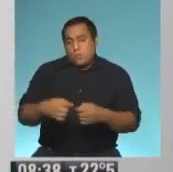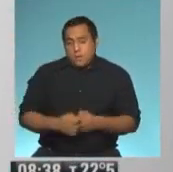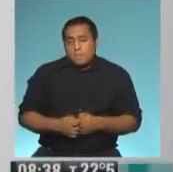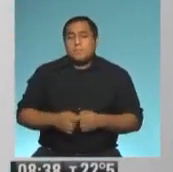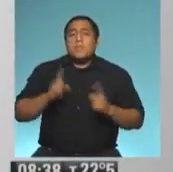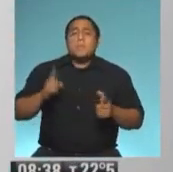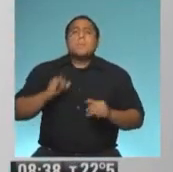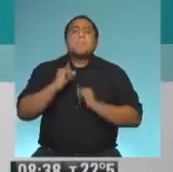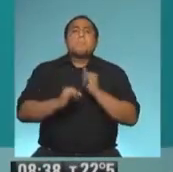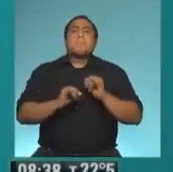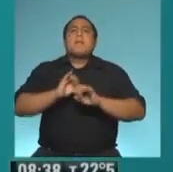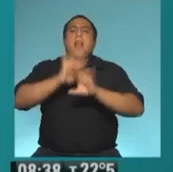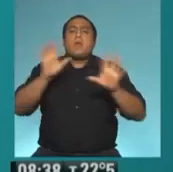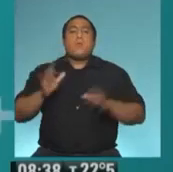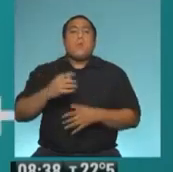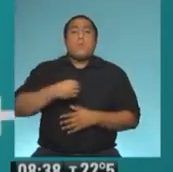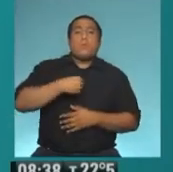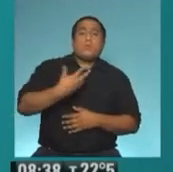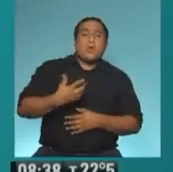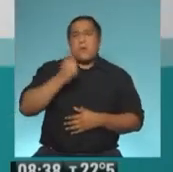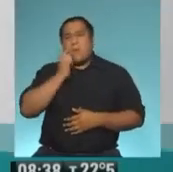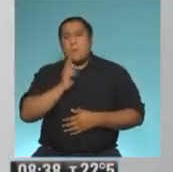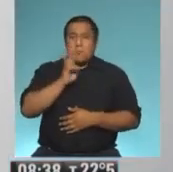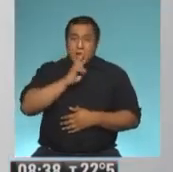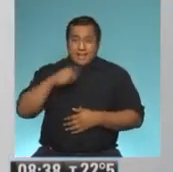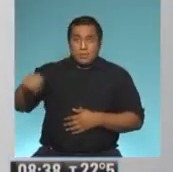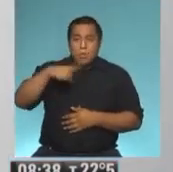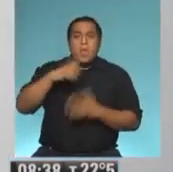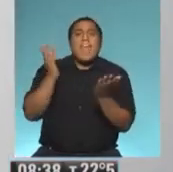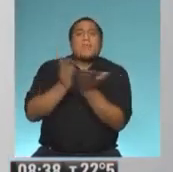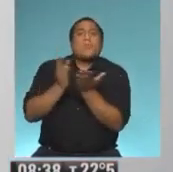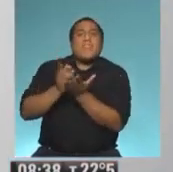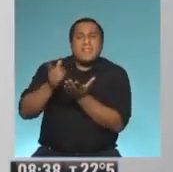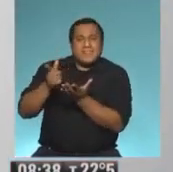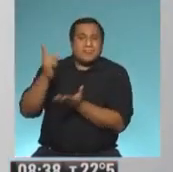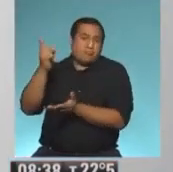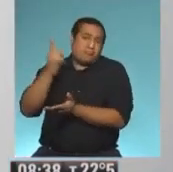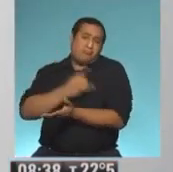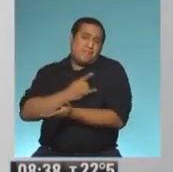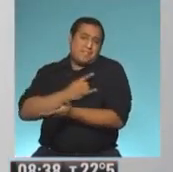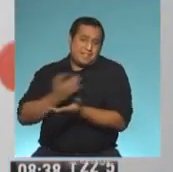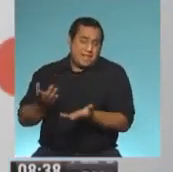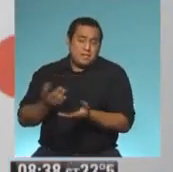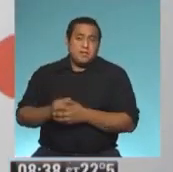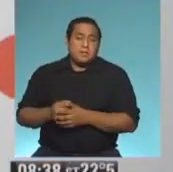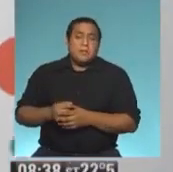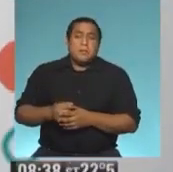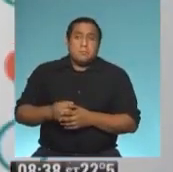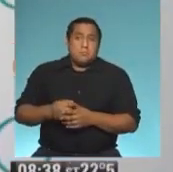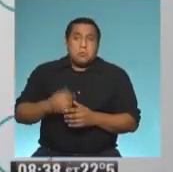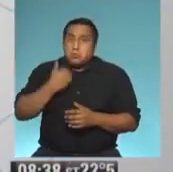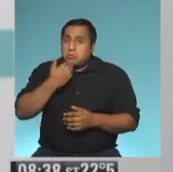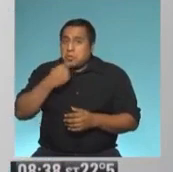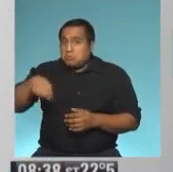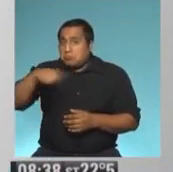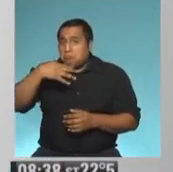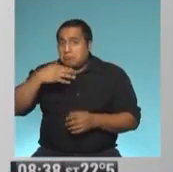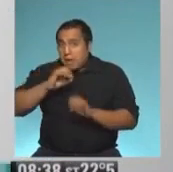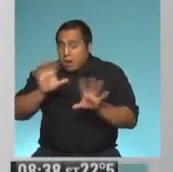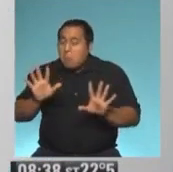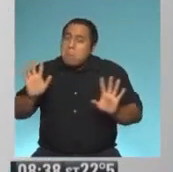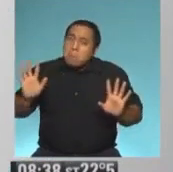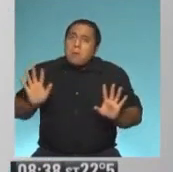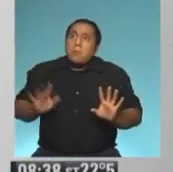los voluntarios y voluntarias son fundamentalmente estudiantes universitarios, ¿no? No sé si había quedado claro. Son estudiantes.